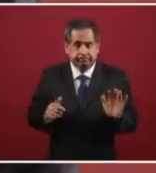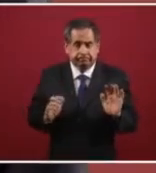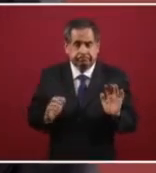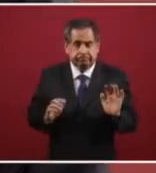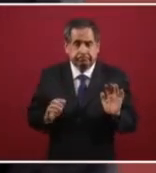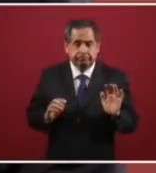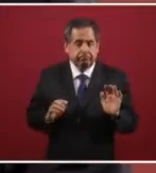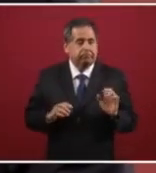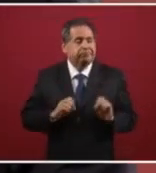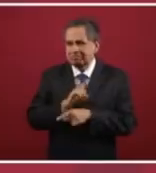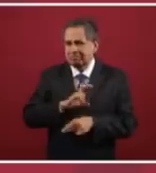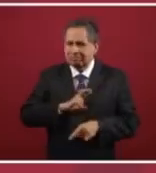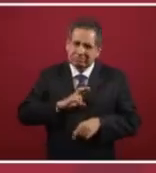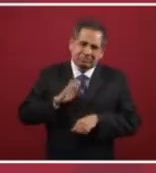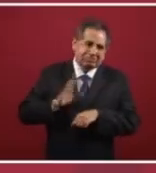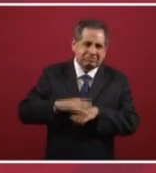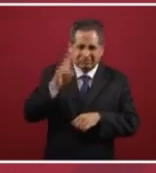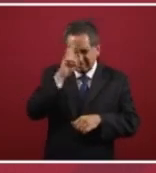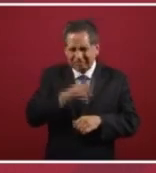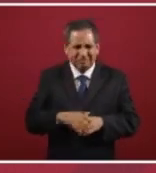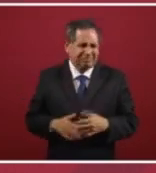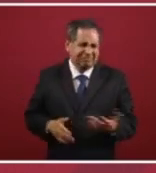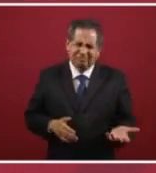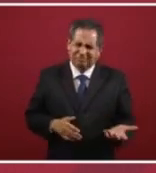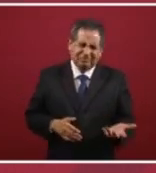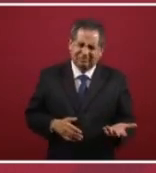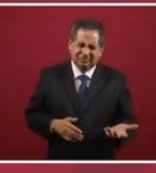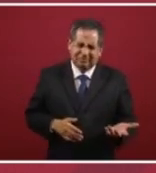prevalezca la impunidad. No hay que hacer